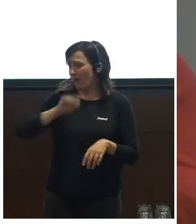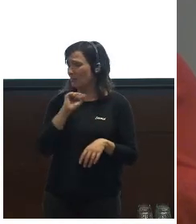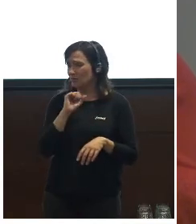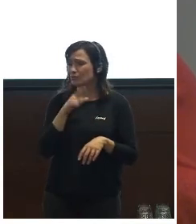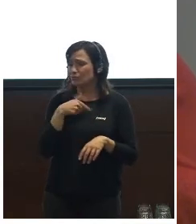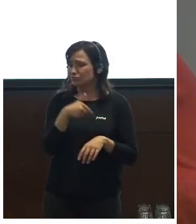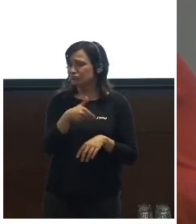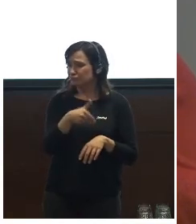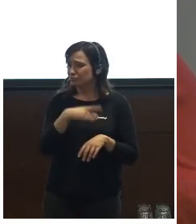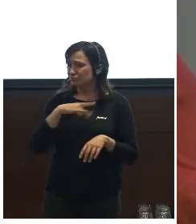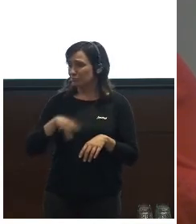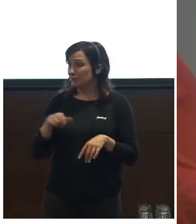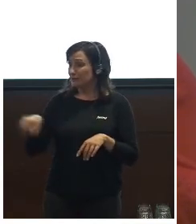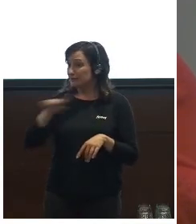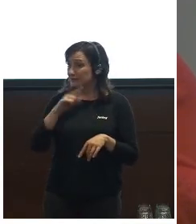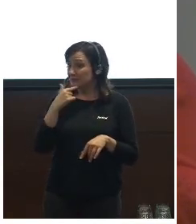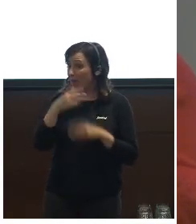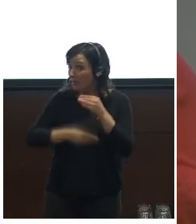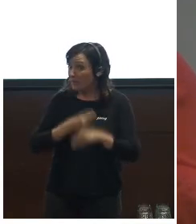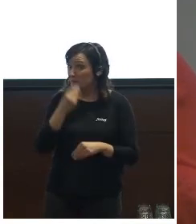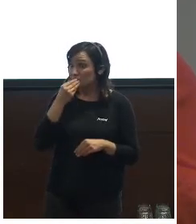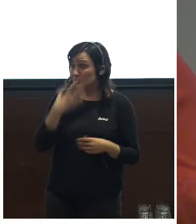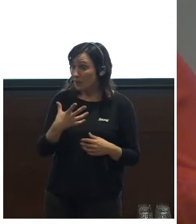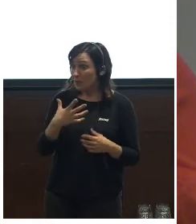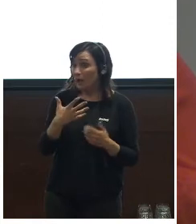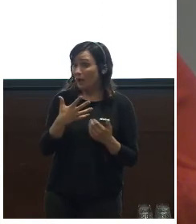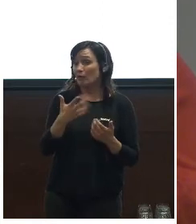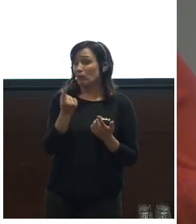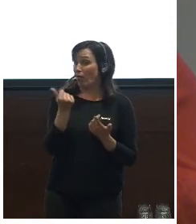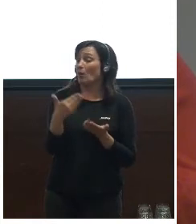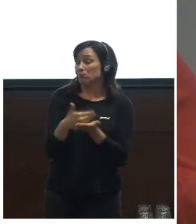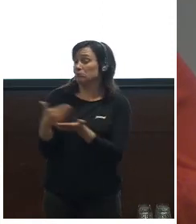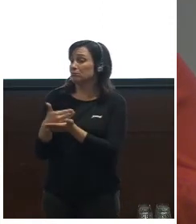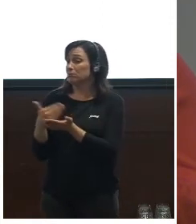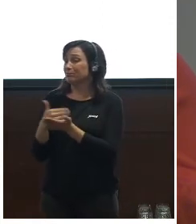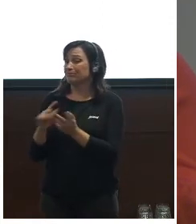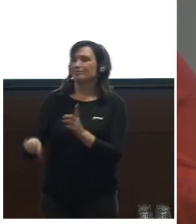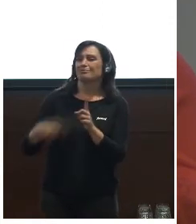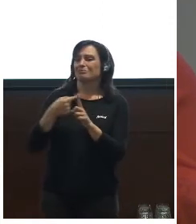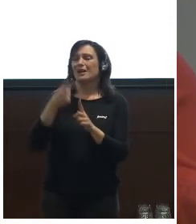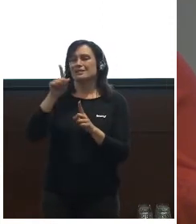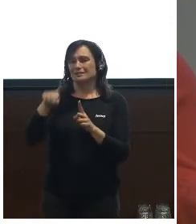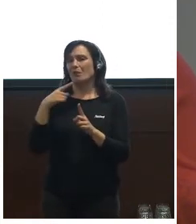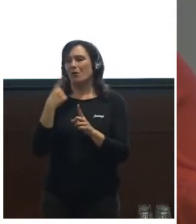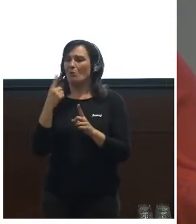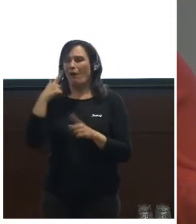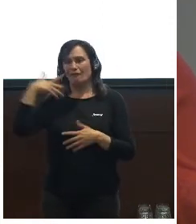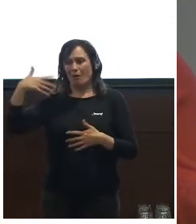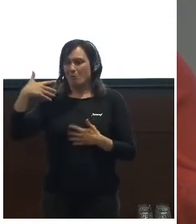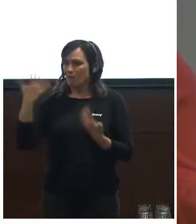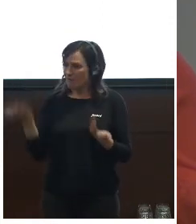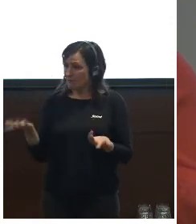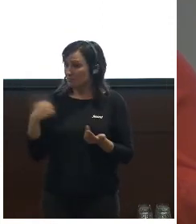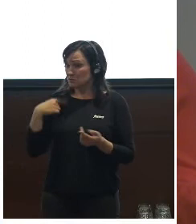si lo hacemos bien, vamos a ganar no solamente dinero, que es para lo que estamos, sino ganaremos en reputación, que yo he